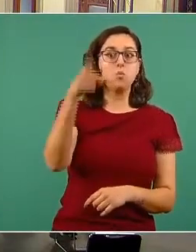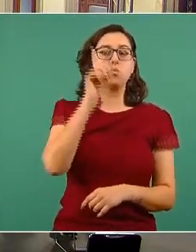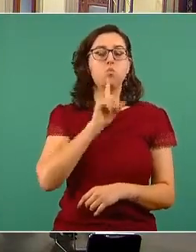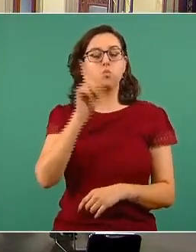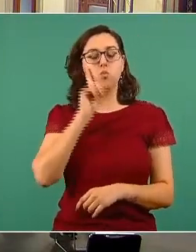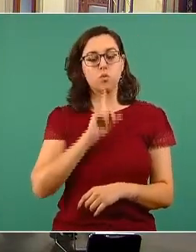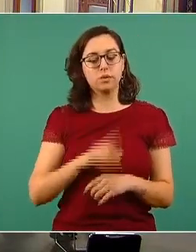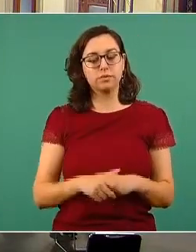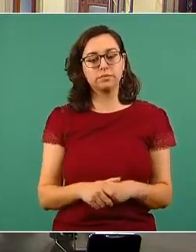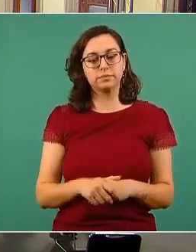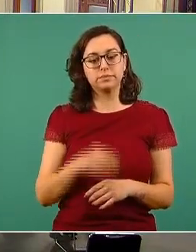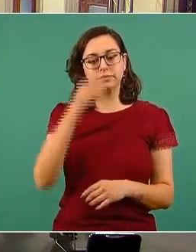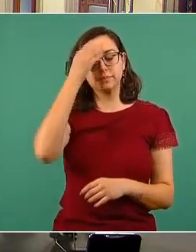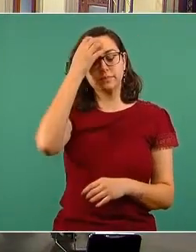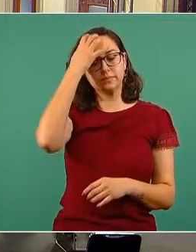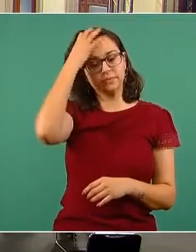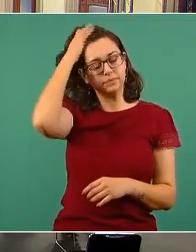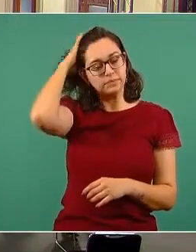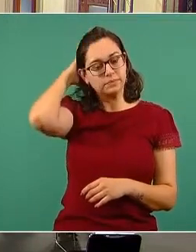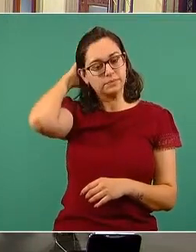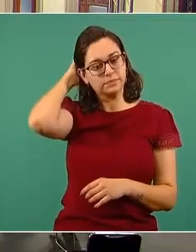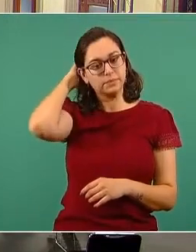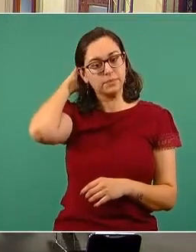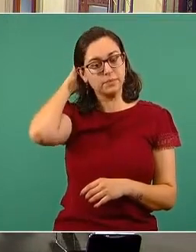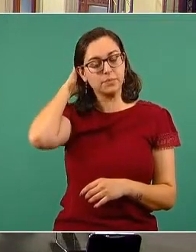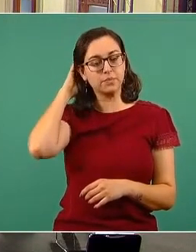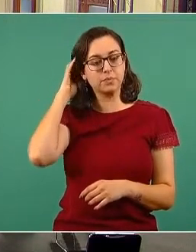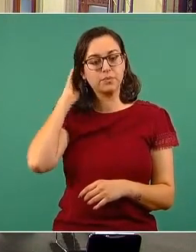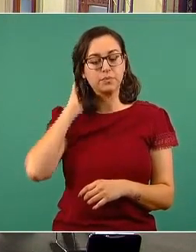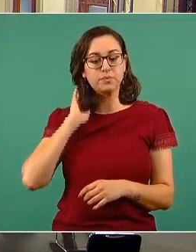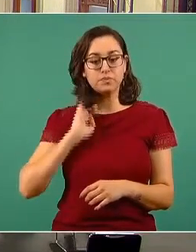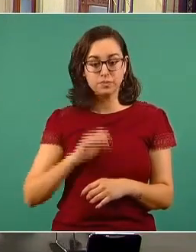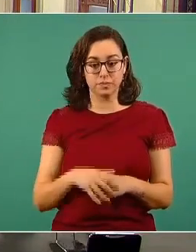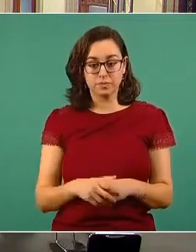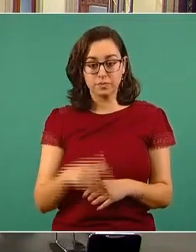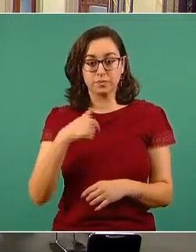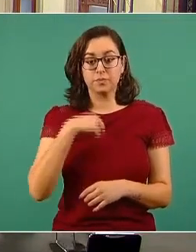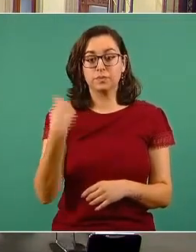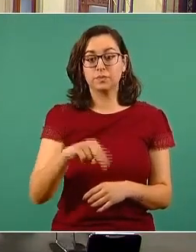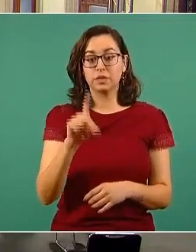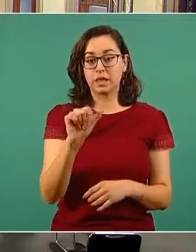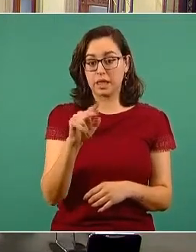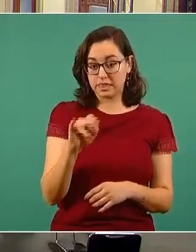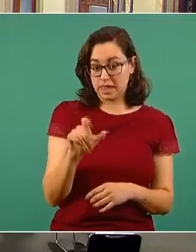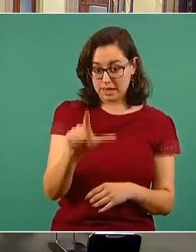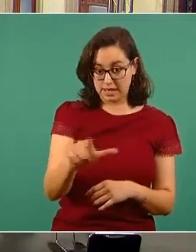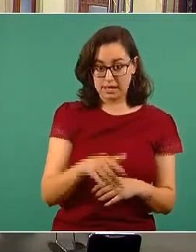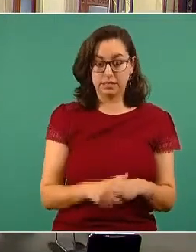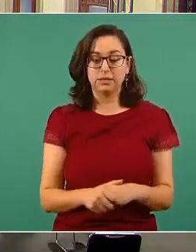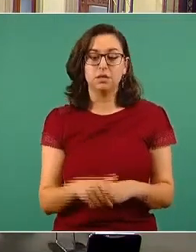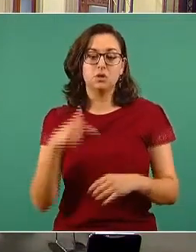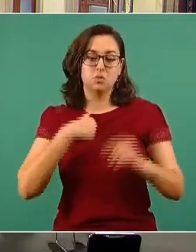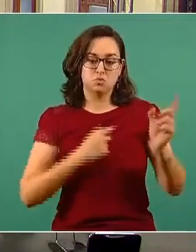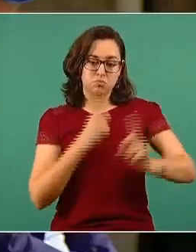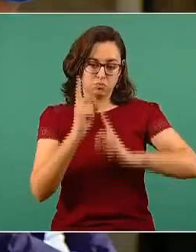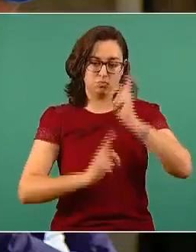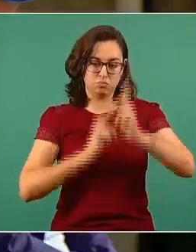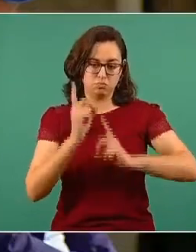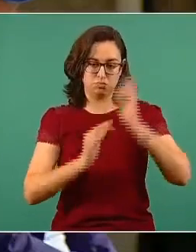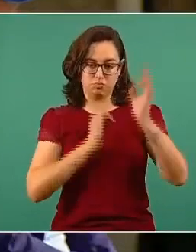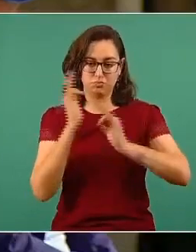medios públicos. Gracias. Ramón Treviño, del periódico El Universal de Deportes. Sobre el partido de ayer en Pachuca, que ya se confirmó